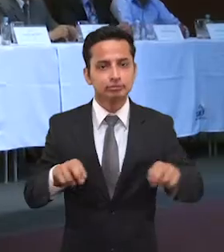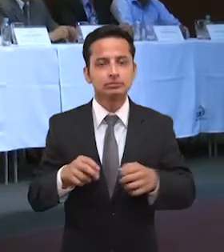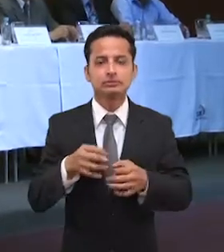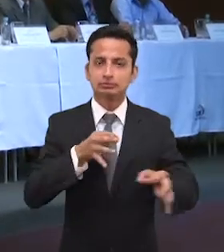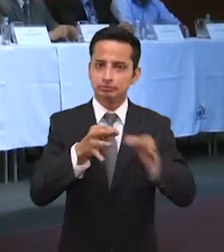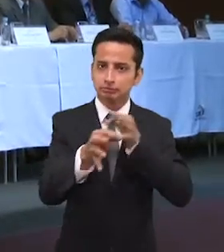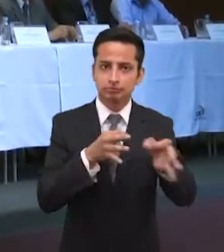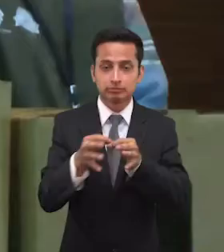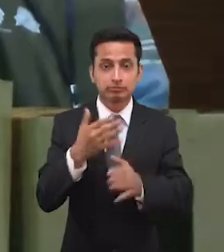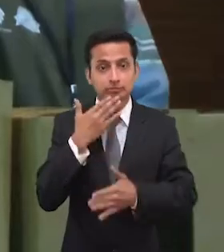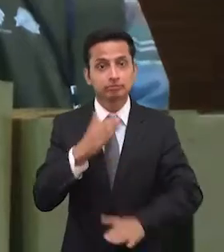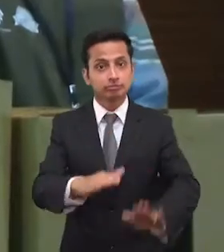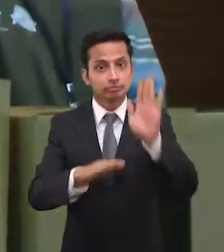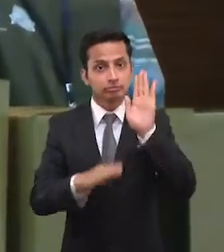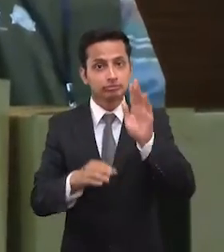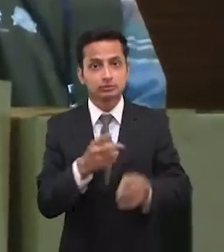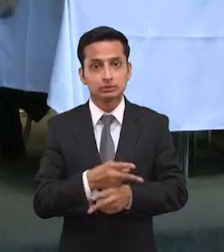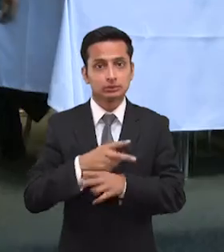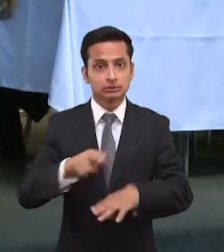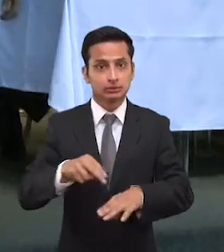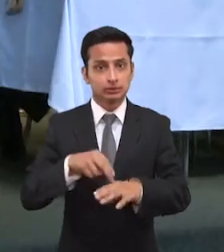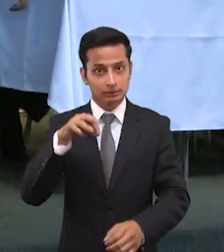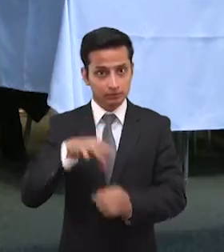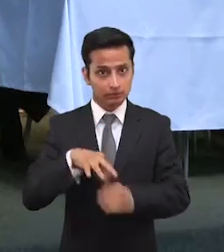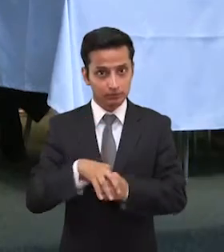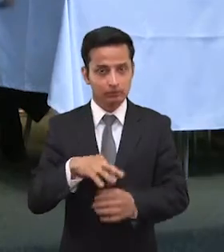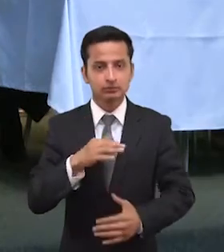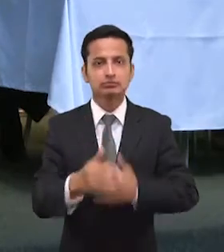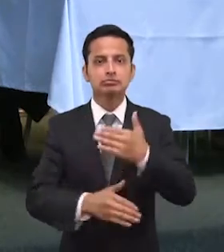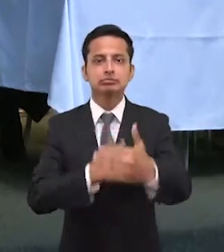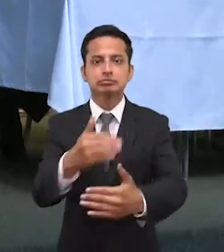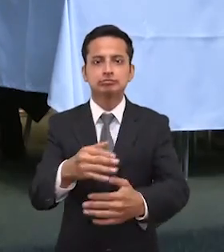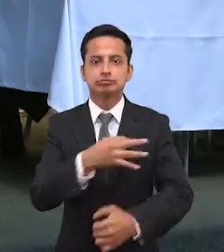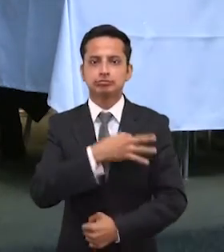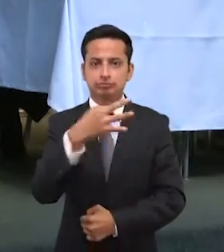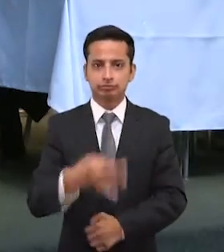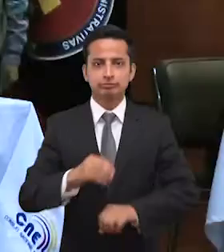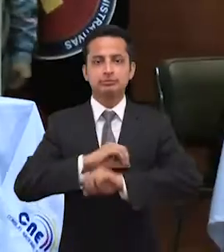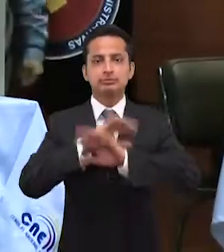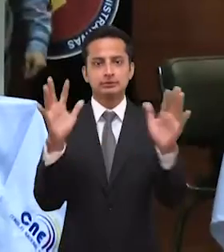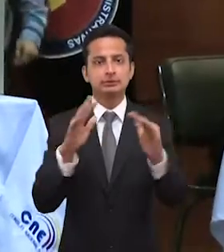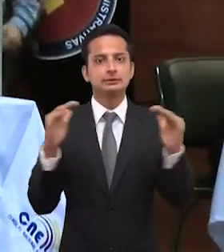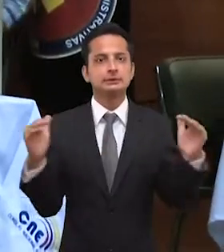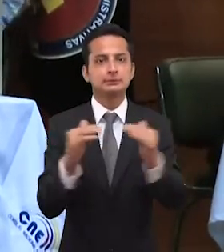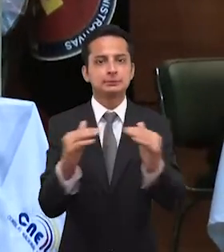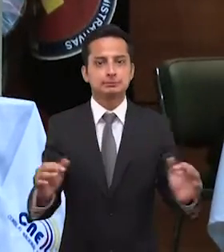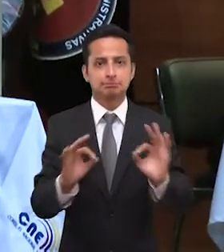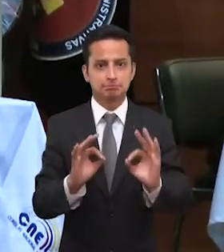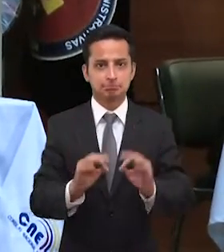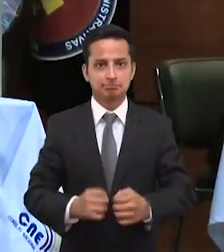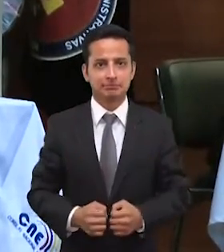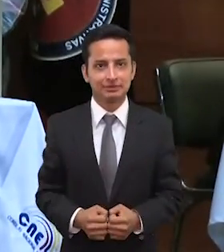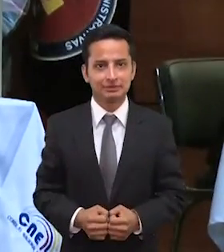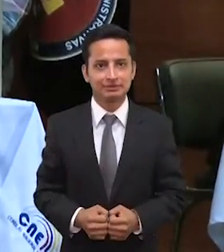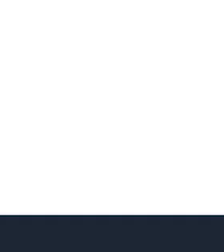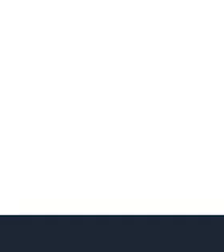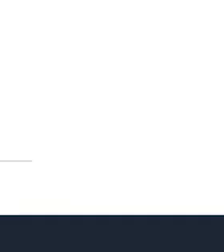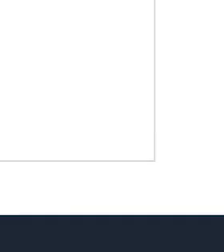acto ratificaron el compromiso institucional de garantizar un proceso ético, democrático y transparente.